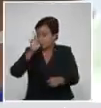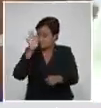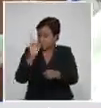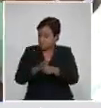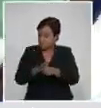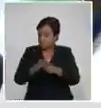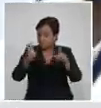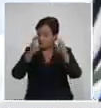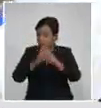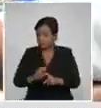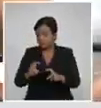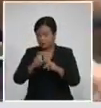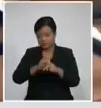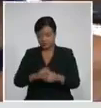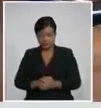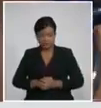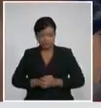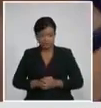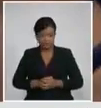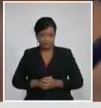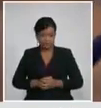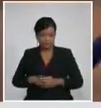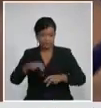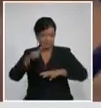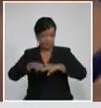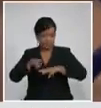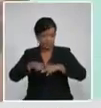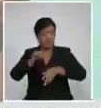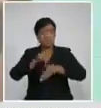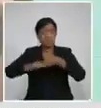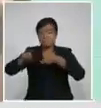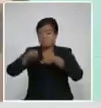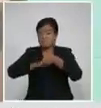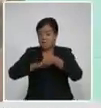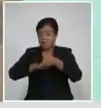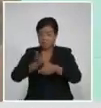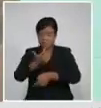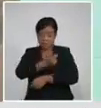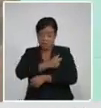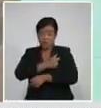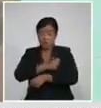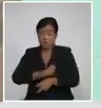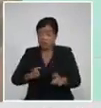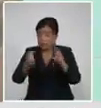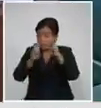estudio? Incluso en La Habana se prevé hacer ese estudio, aun cuando aún no está,